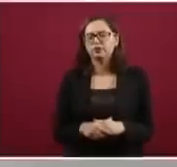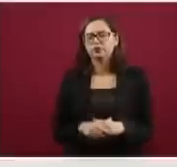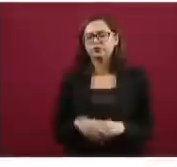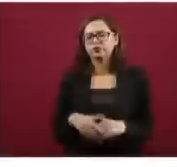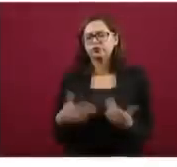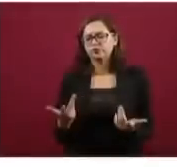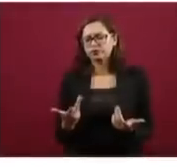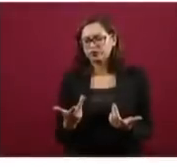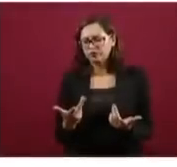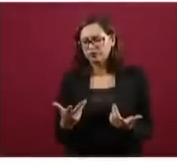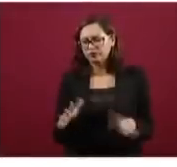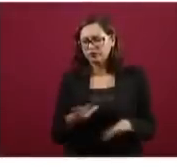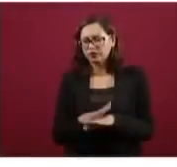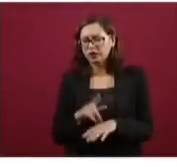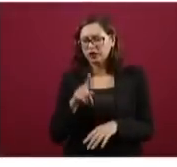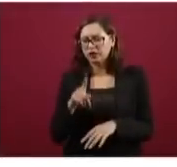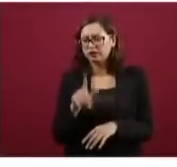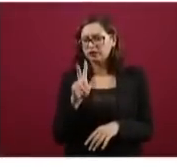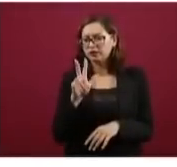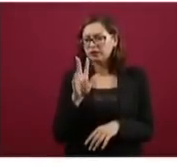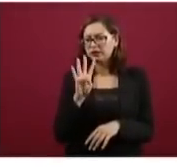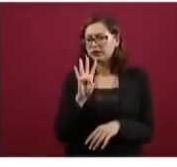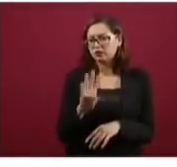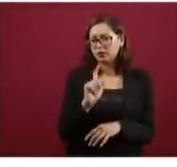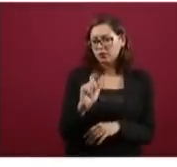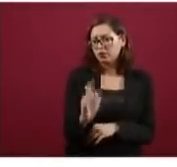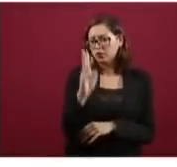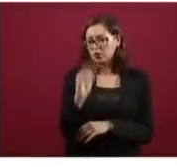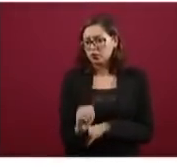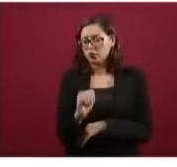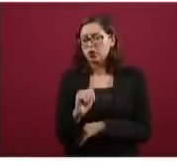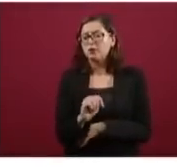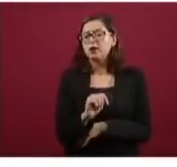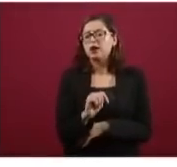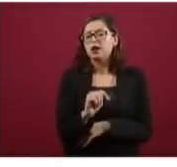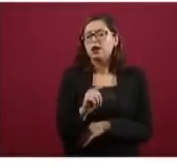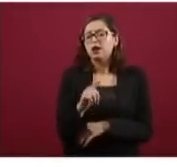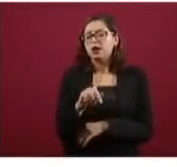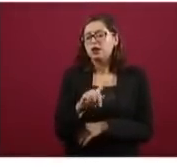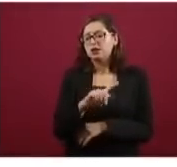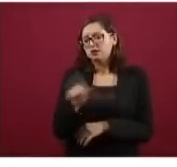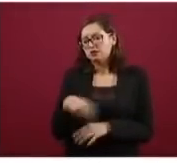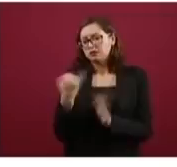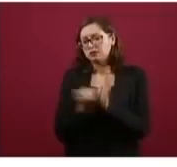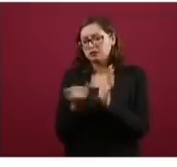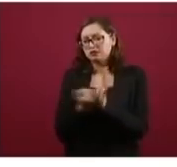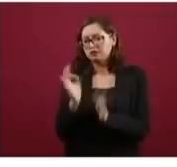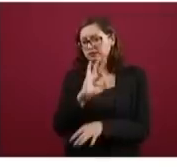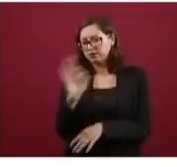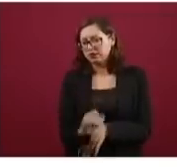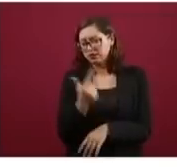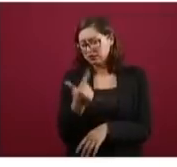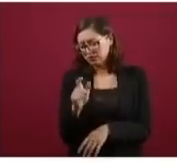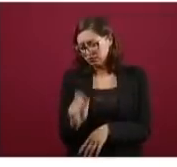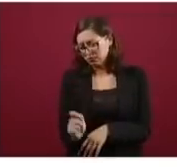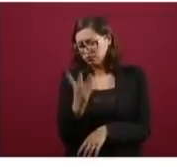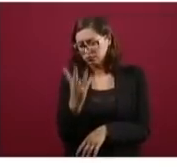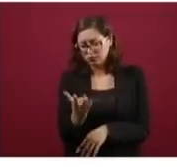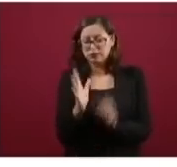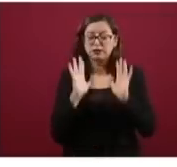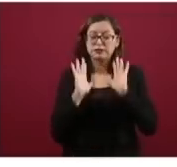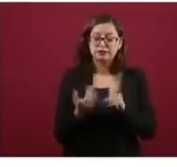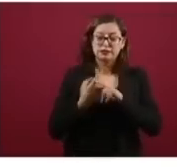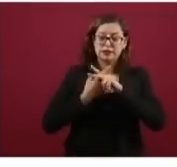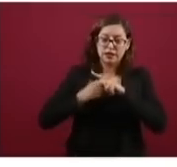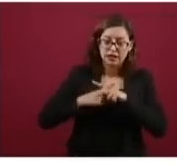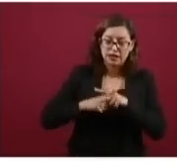está en 19.9 y la tasa de interés en 7.4 como ustedes saben se entró ya en el ciclo de política acomodaticia